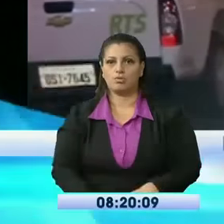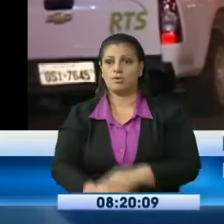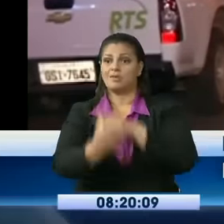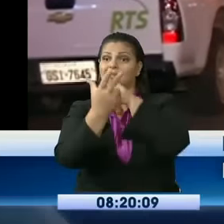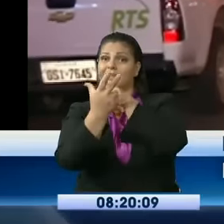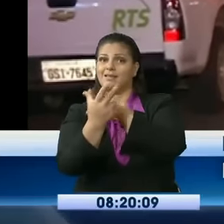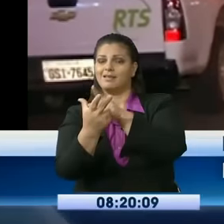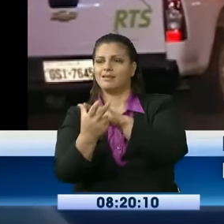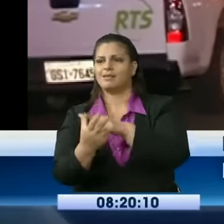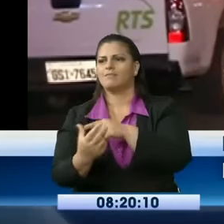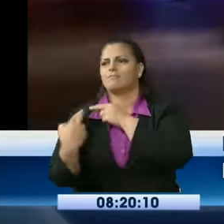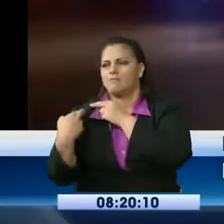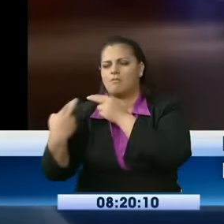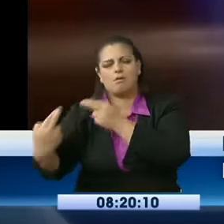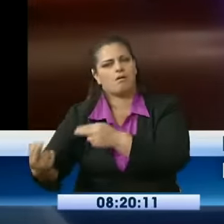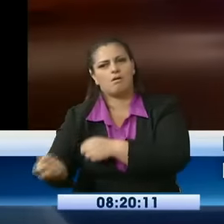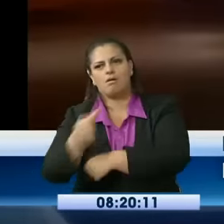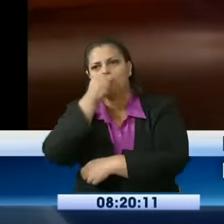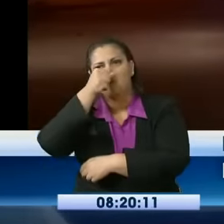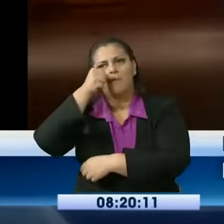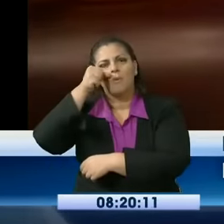Fueron 3 meses dedicados a seguirles la pista. En ese tiempo